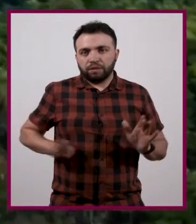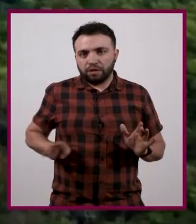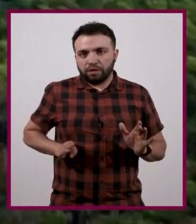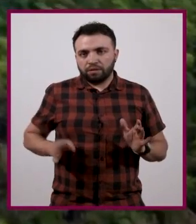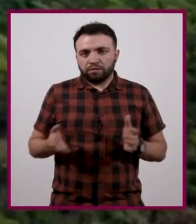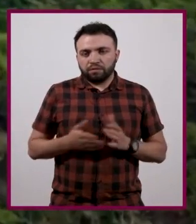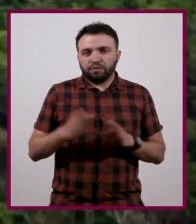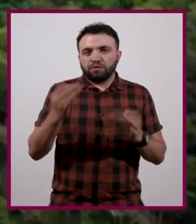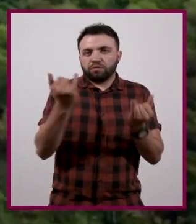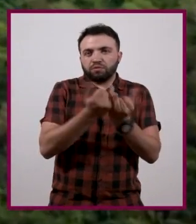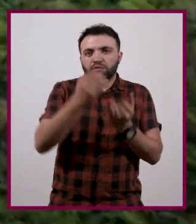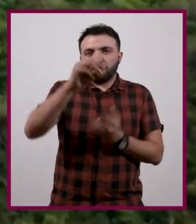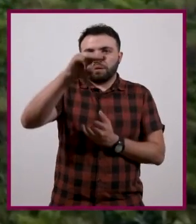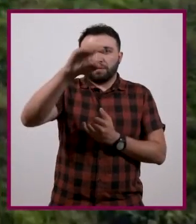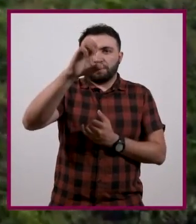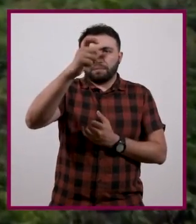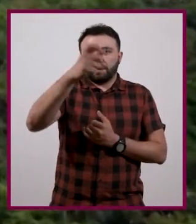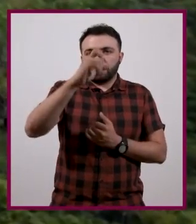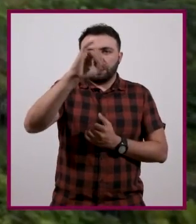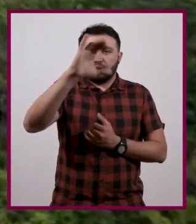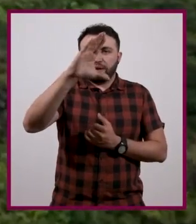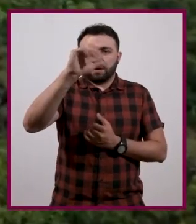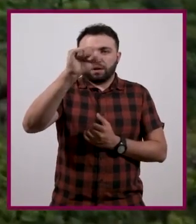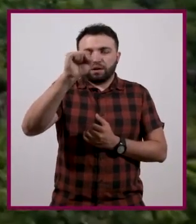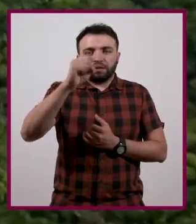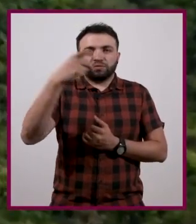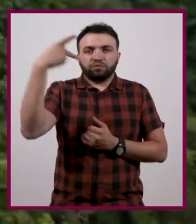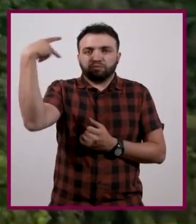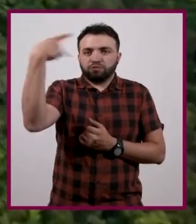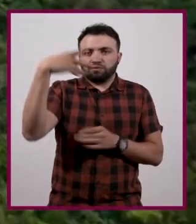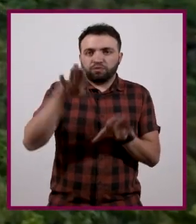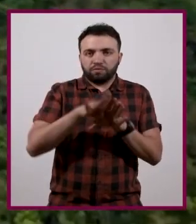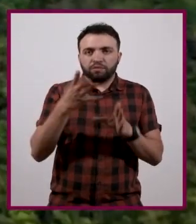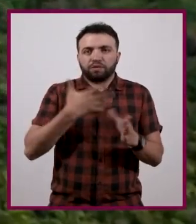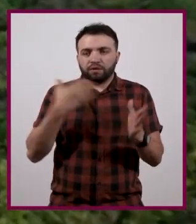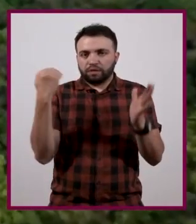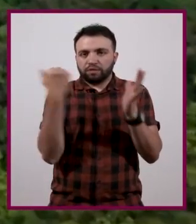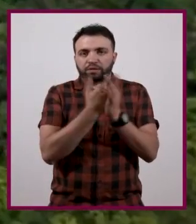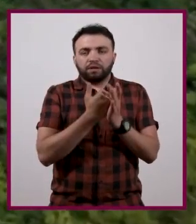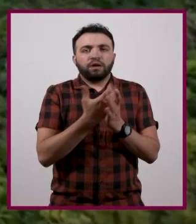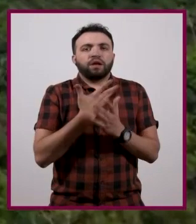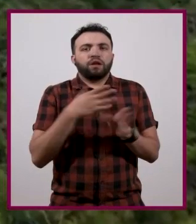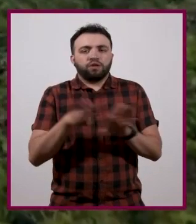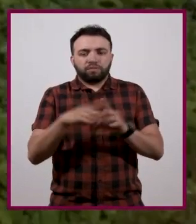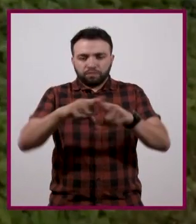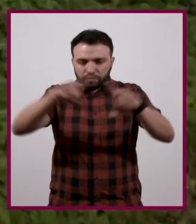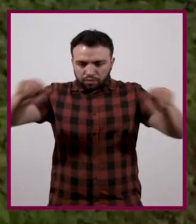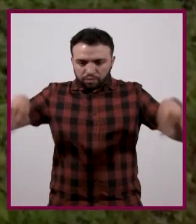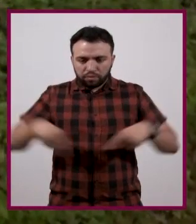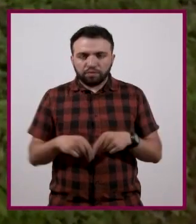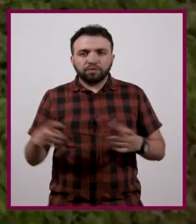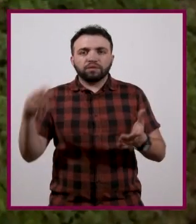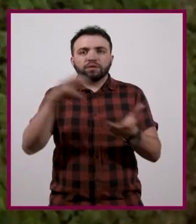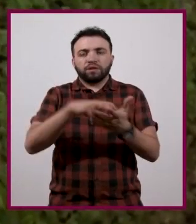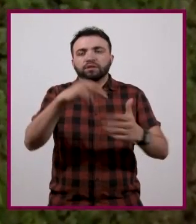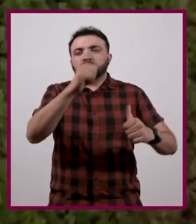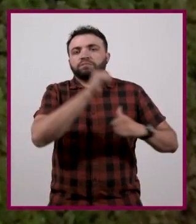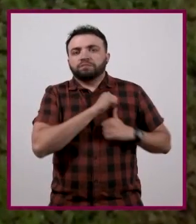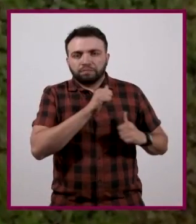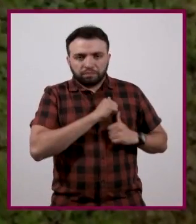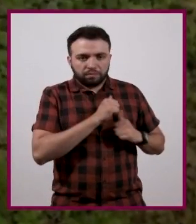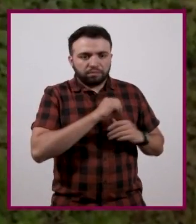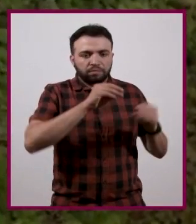lo que sabemos para el periodo posclásico de los mexicas, que llegan, que ponen impuestos, que construyen guarniciones